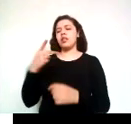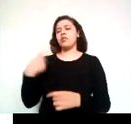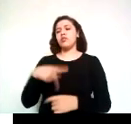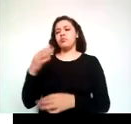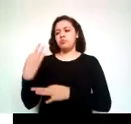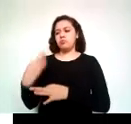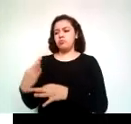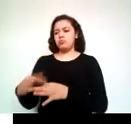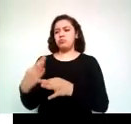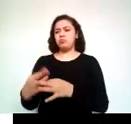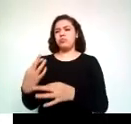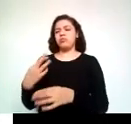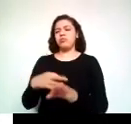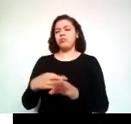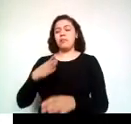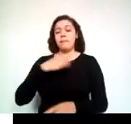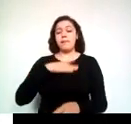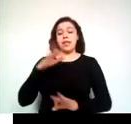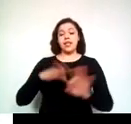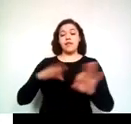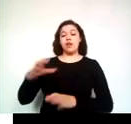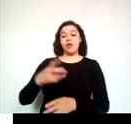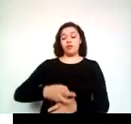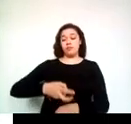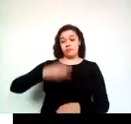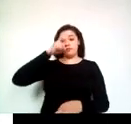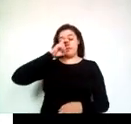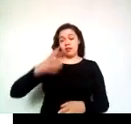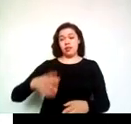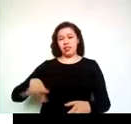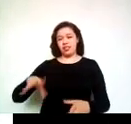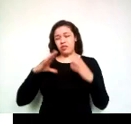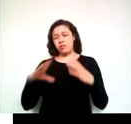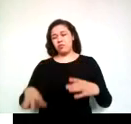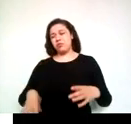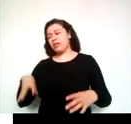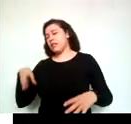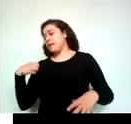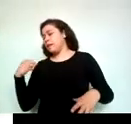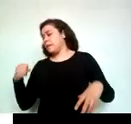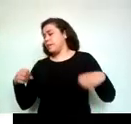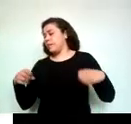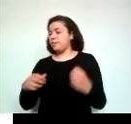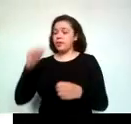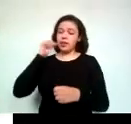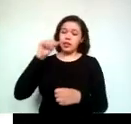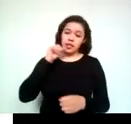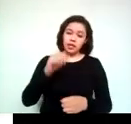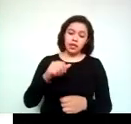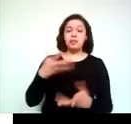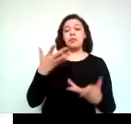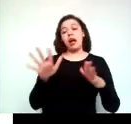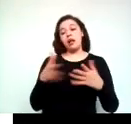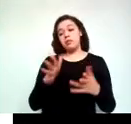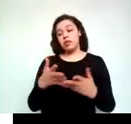pregunta 1 dice, mi trabajo me exige hacer mucho esfuerzo físico. Siempre, casi siempre, algunas